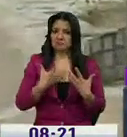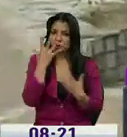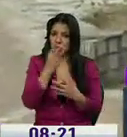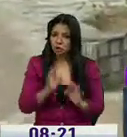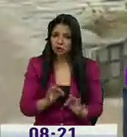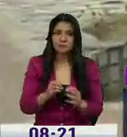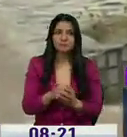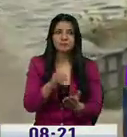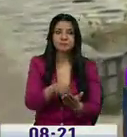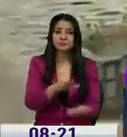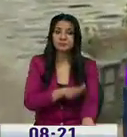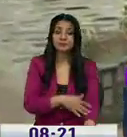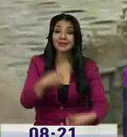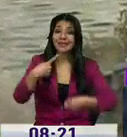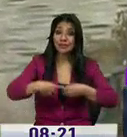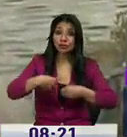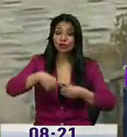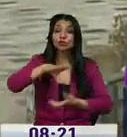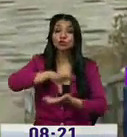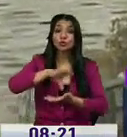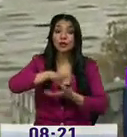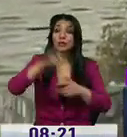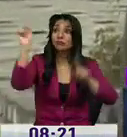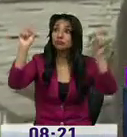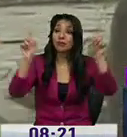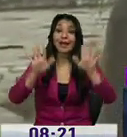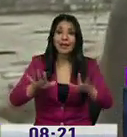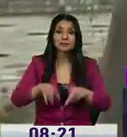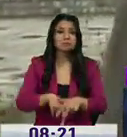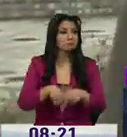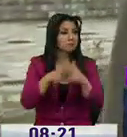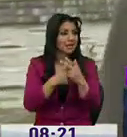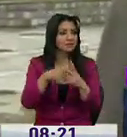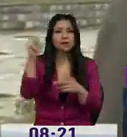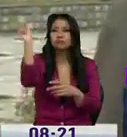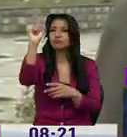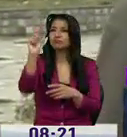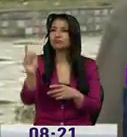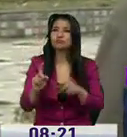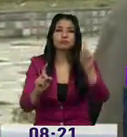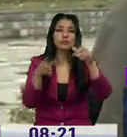proyecto Quito, Ciudad de los Murales, que comienza aquí con la pintura